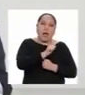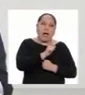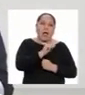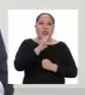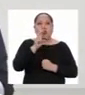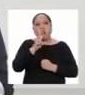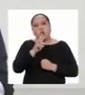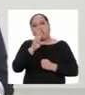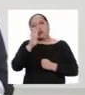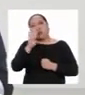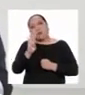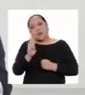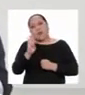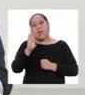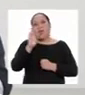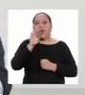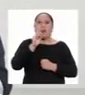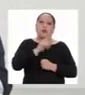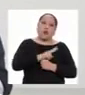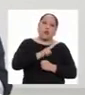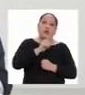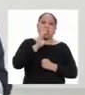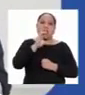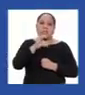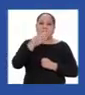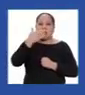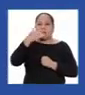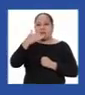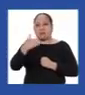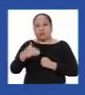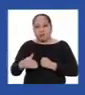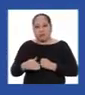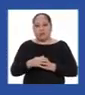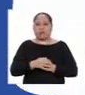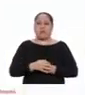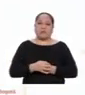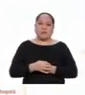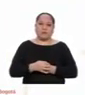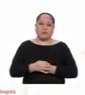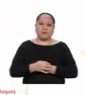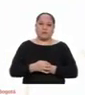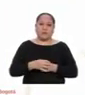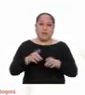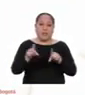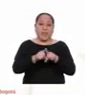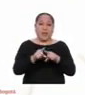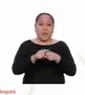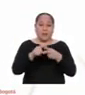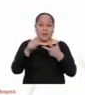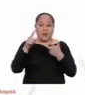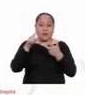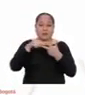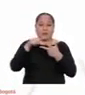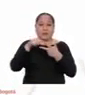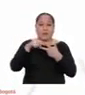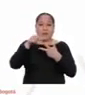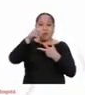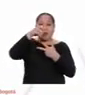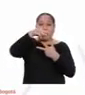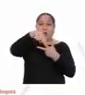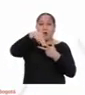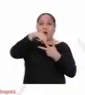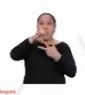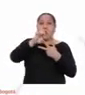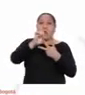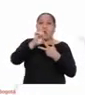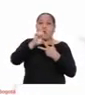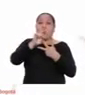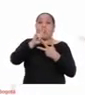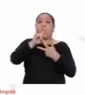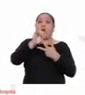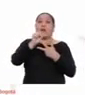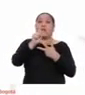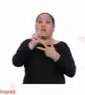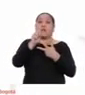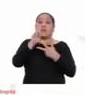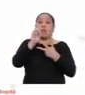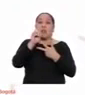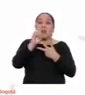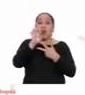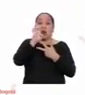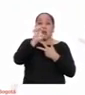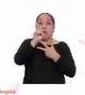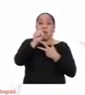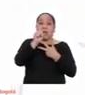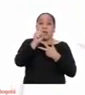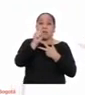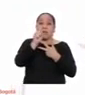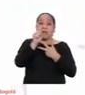A, 2 de la D y así sucesivamente. También tenemos el muestreo estratificado, que es